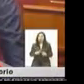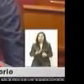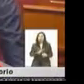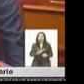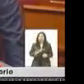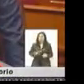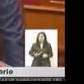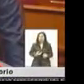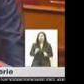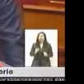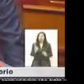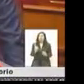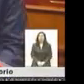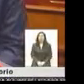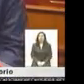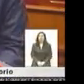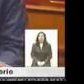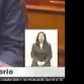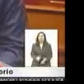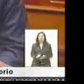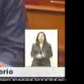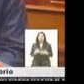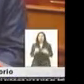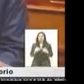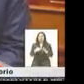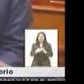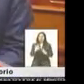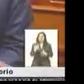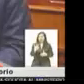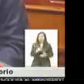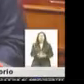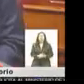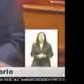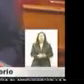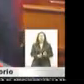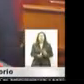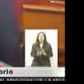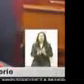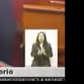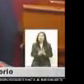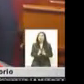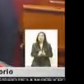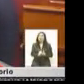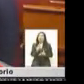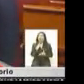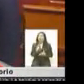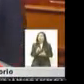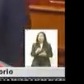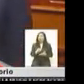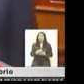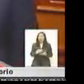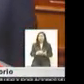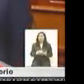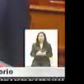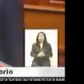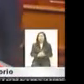gobierno a gobierno, las mismas que se encuentran. En efecto, el artículo 3 de la mencionada ley establece expresamente que las